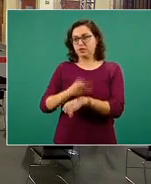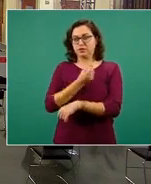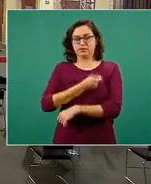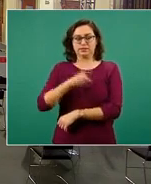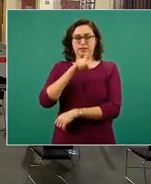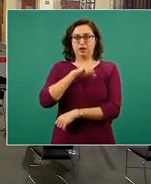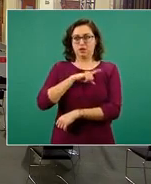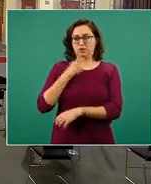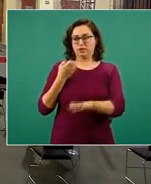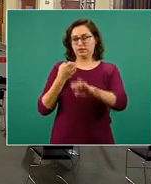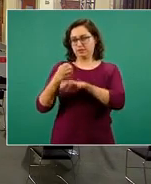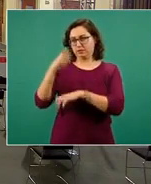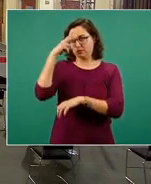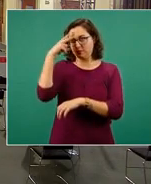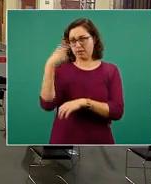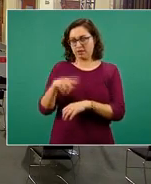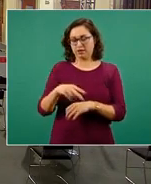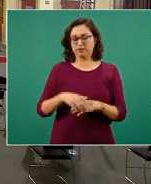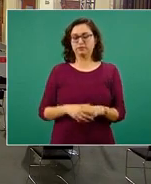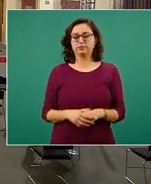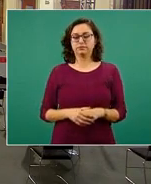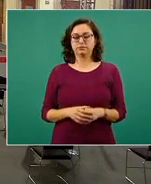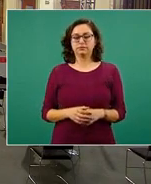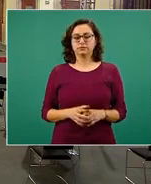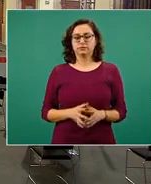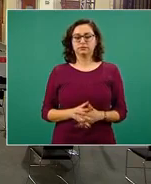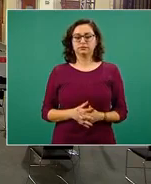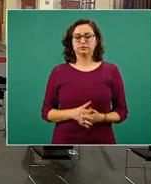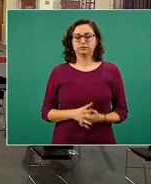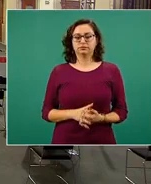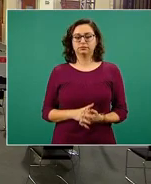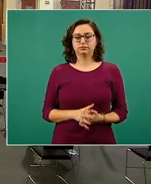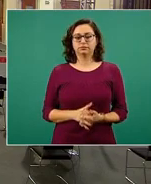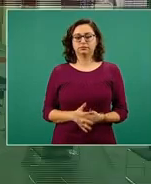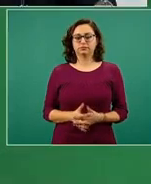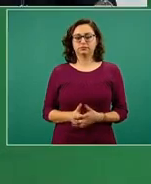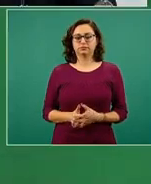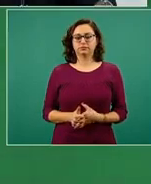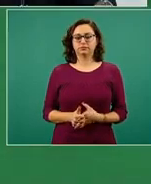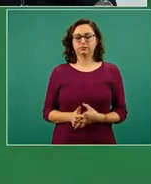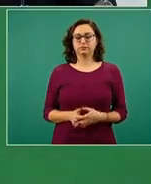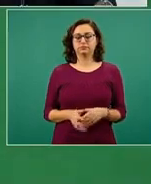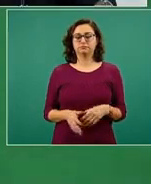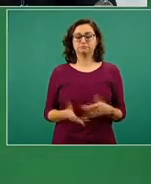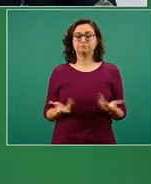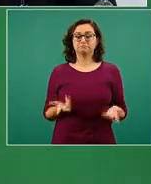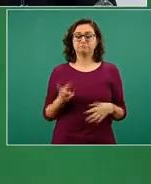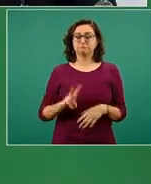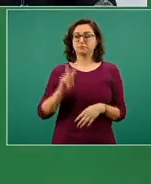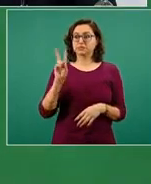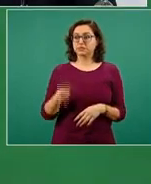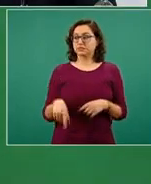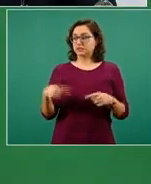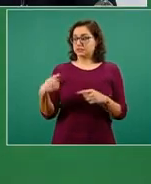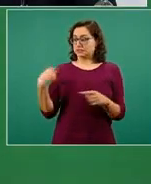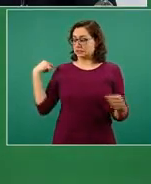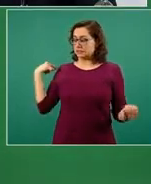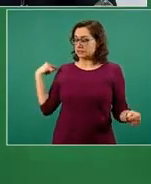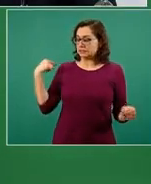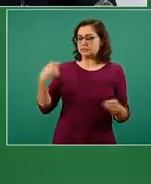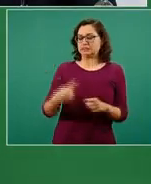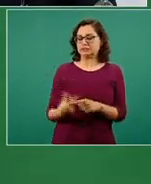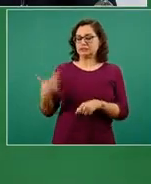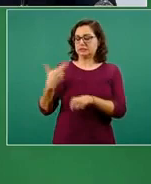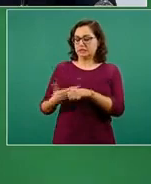México. De seguro debe haber sido y lo continúa siendo todo un reto, pues implementar toda